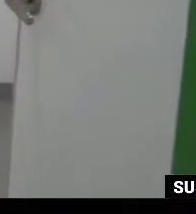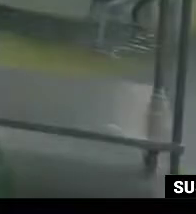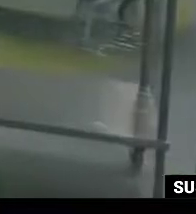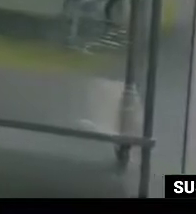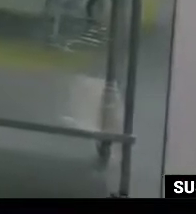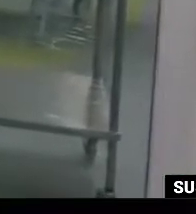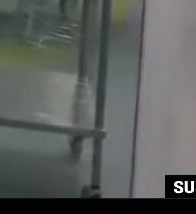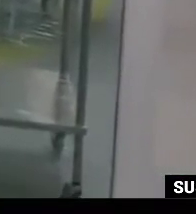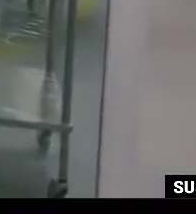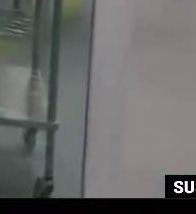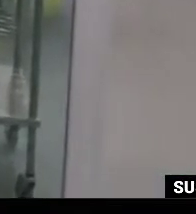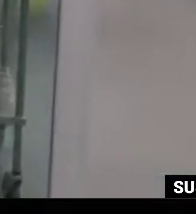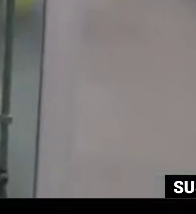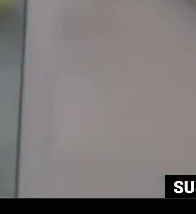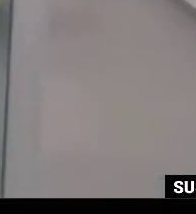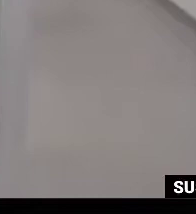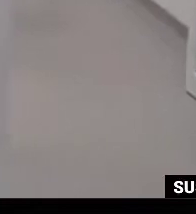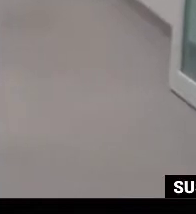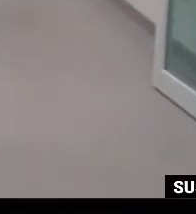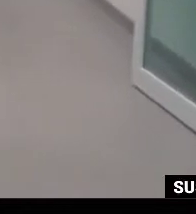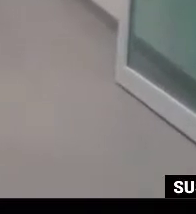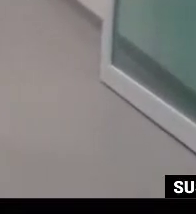Precisamente esa pregunta. ¿Necesita apoyo para la